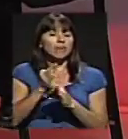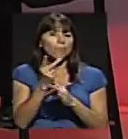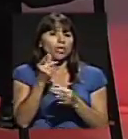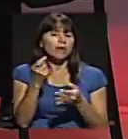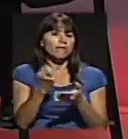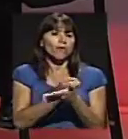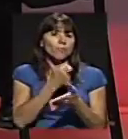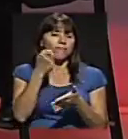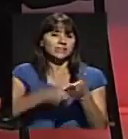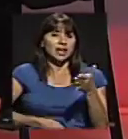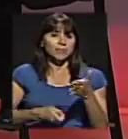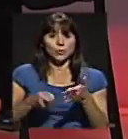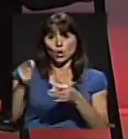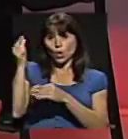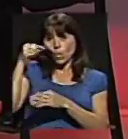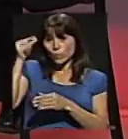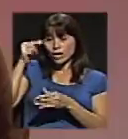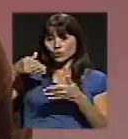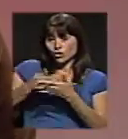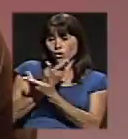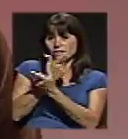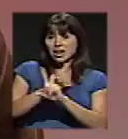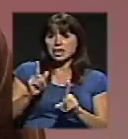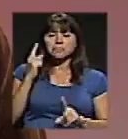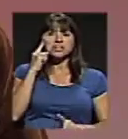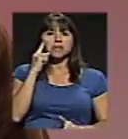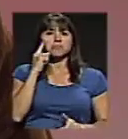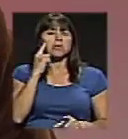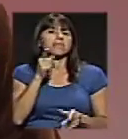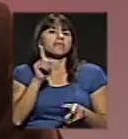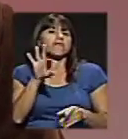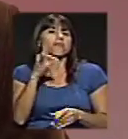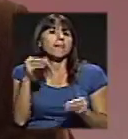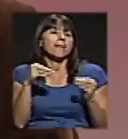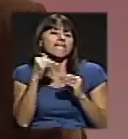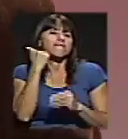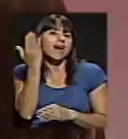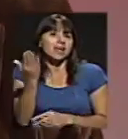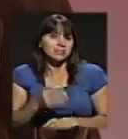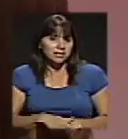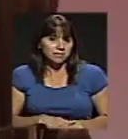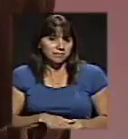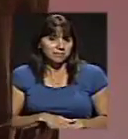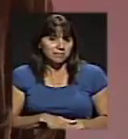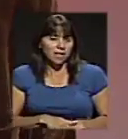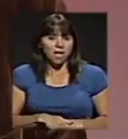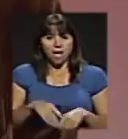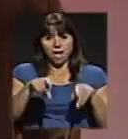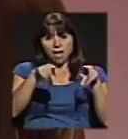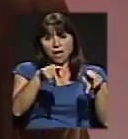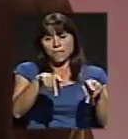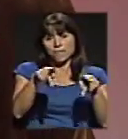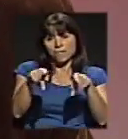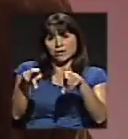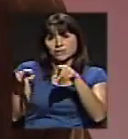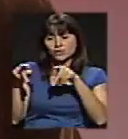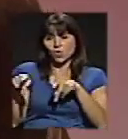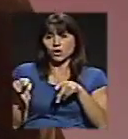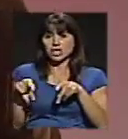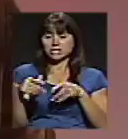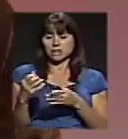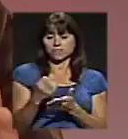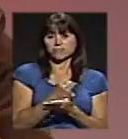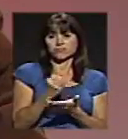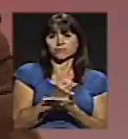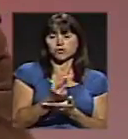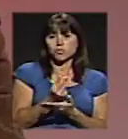gobiernos neoliberales lo que han hecho es el camino más fácil de la reforma fiscal, no tocar a los que se han enriquecido como nunca en los últimos años